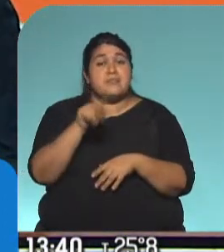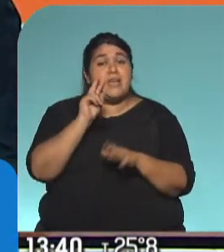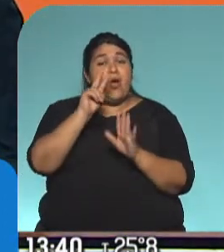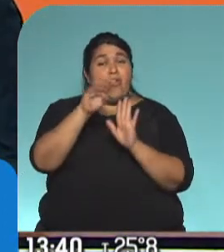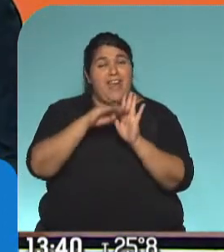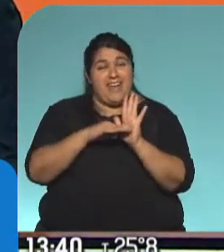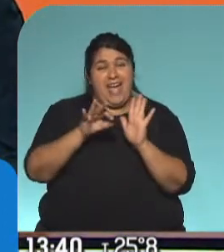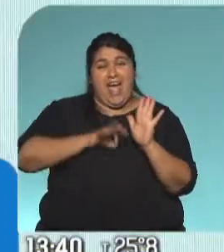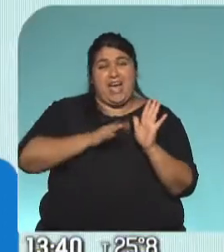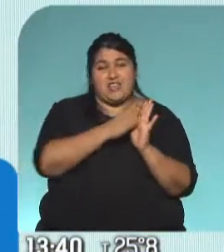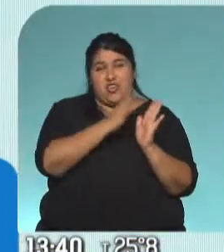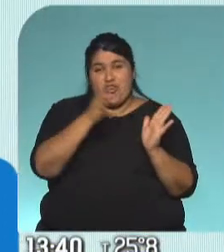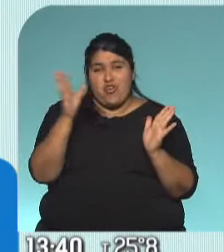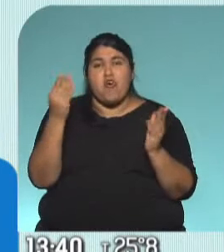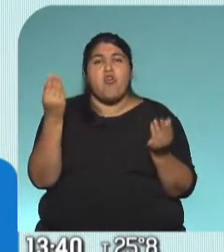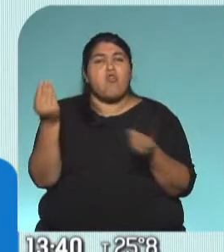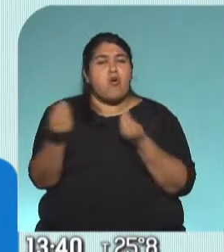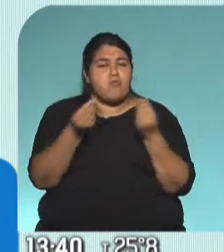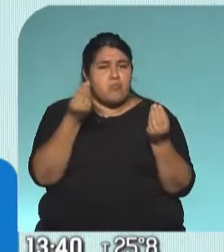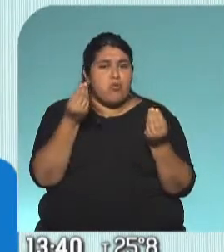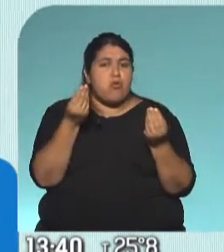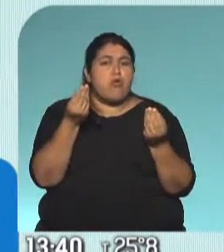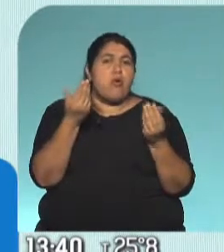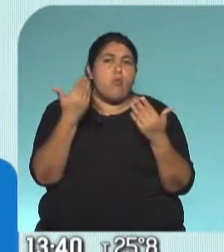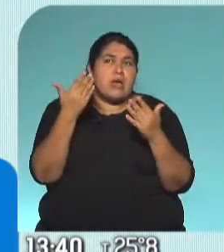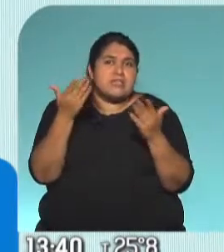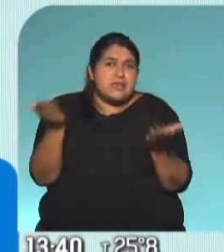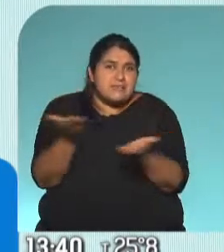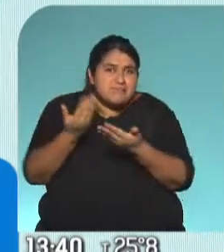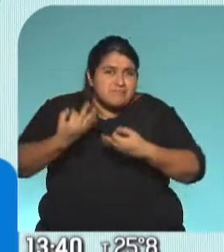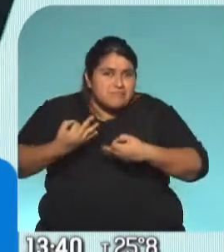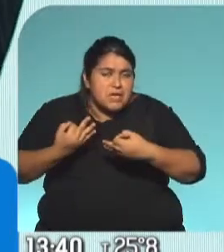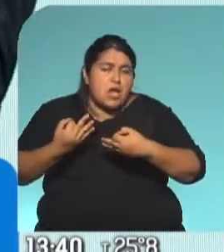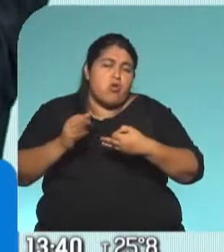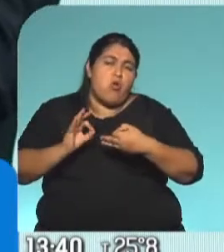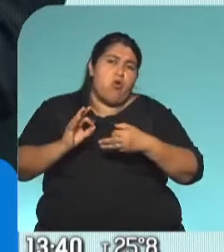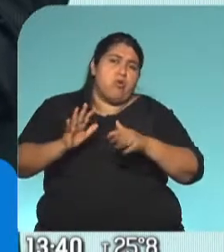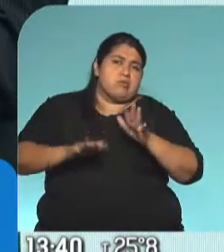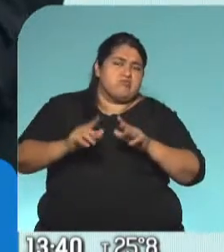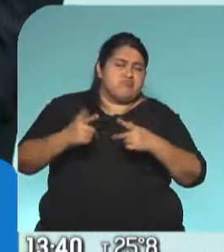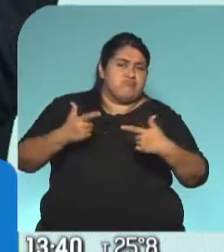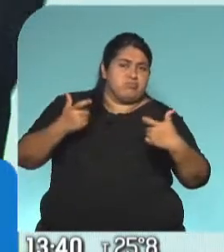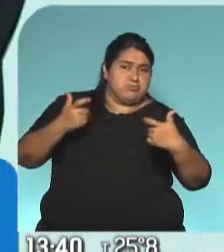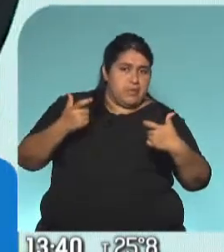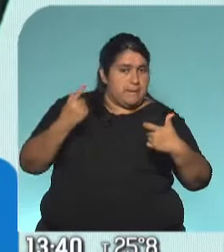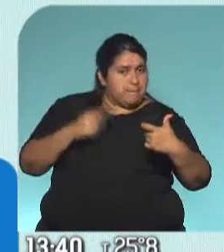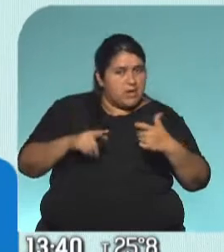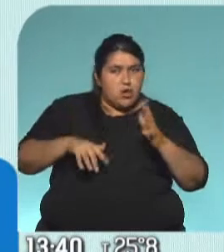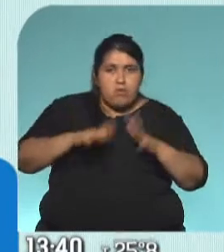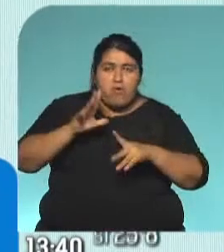tiempo, se tense y se vuelva más amable en diferentes momentos de la historia, pero no deja de ser nunca un aliado